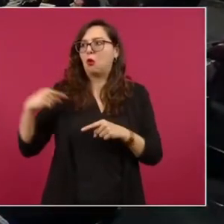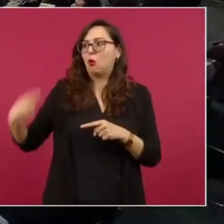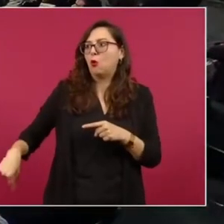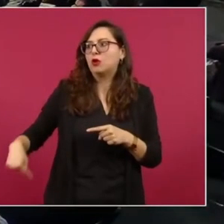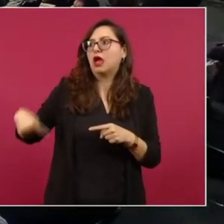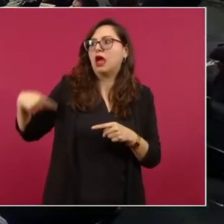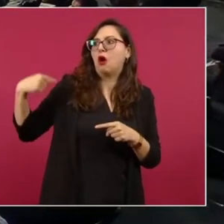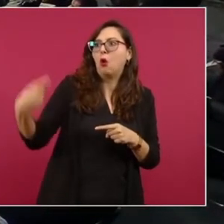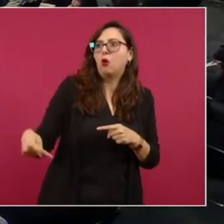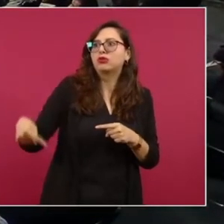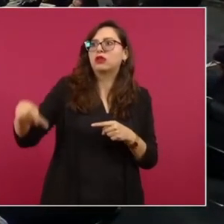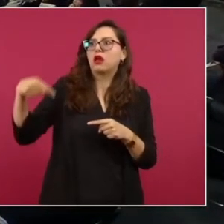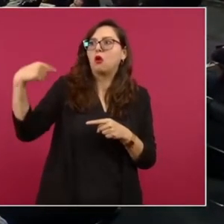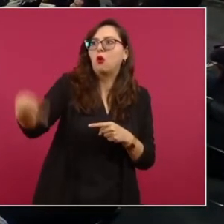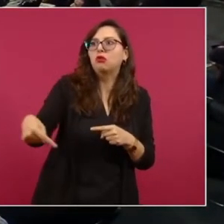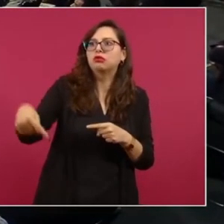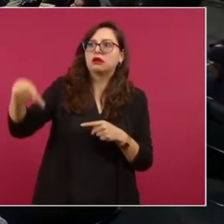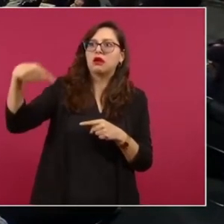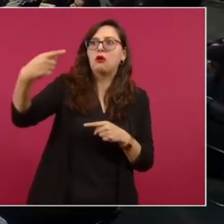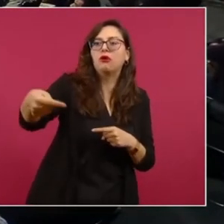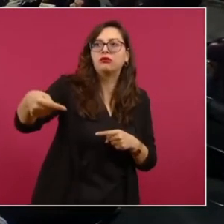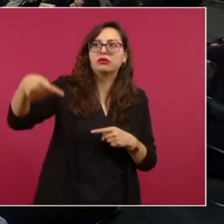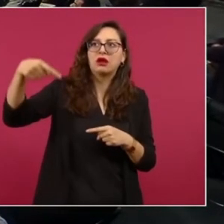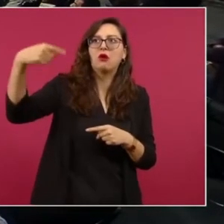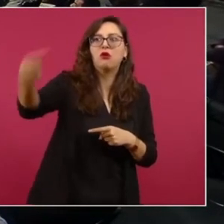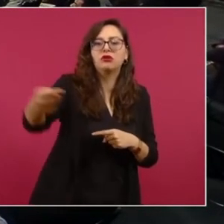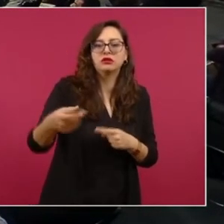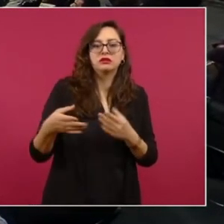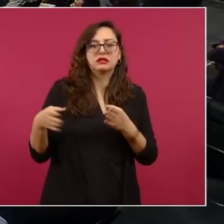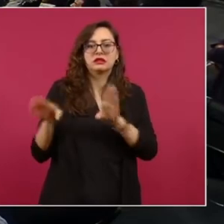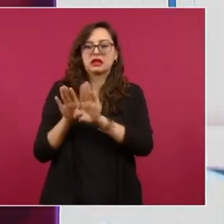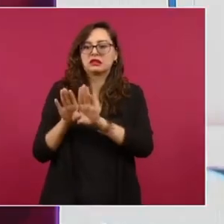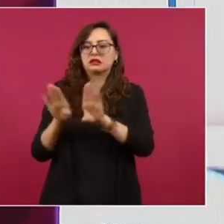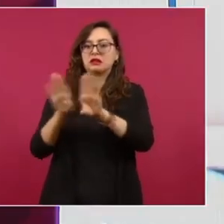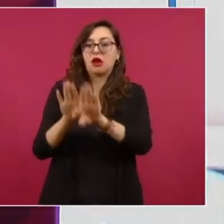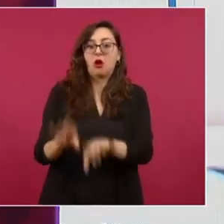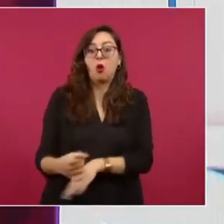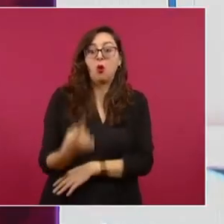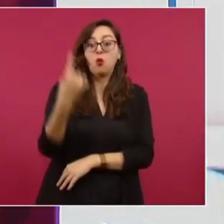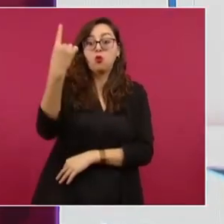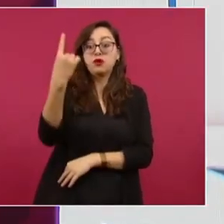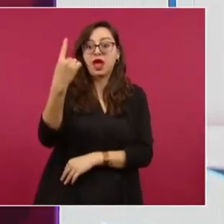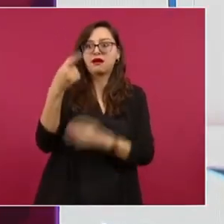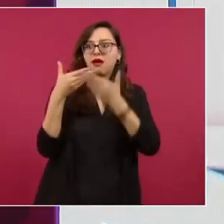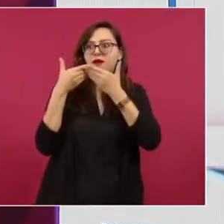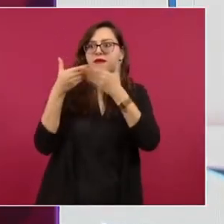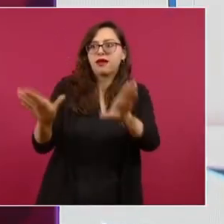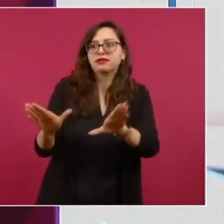en la madrugada, y donde estaba abierto unas colas,